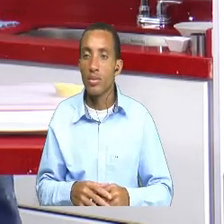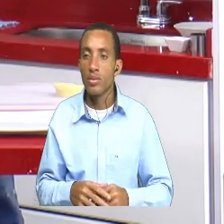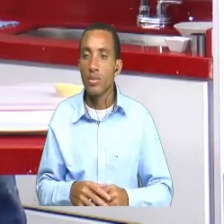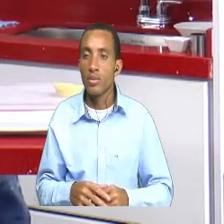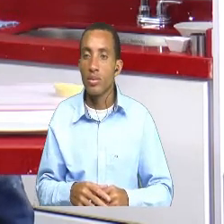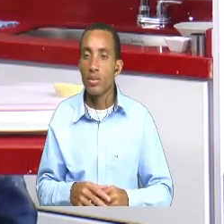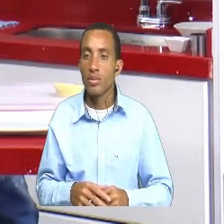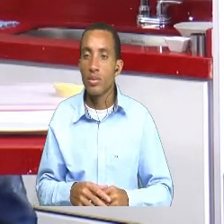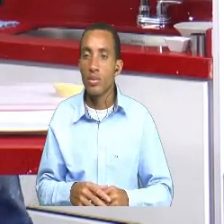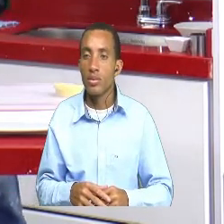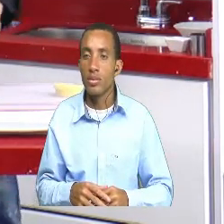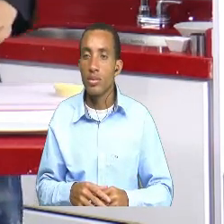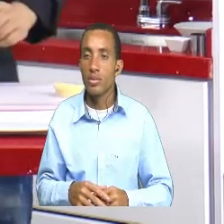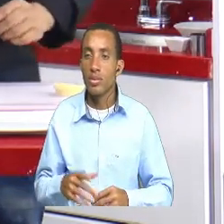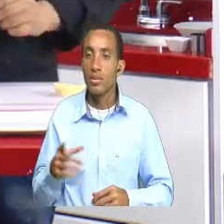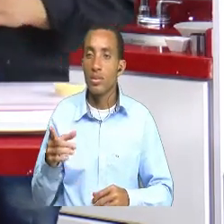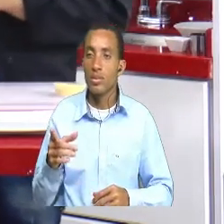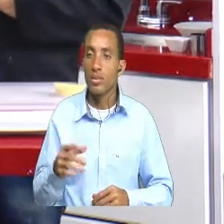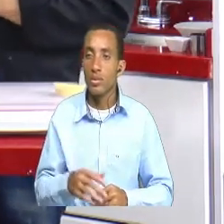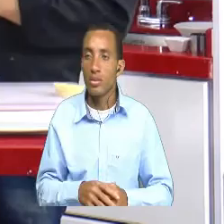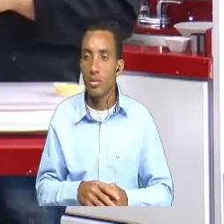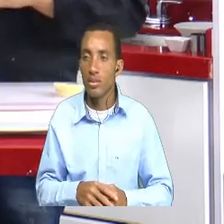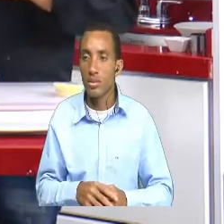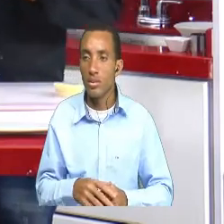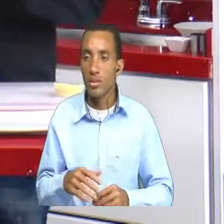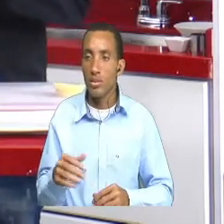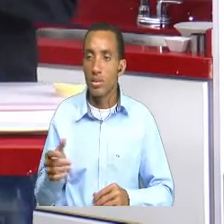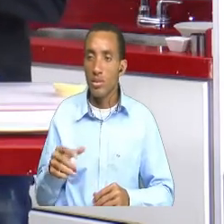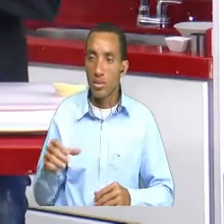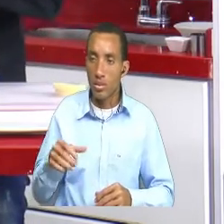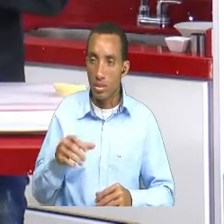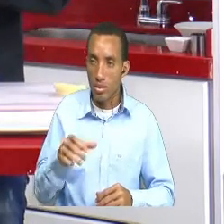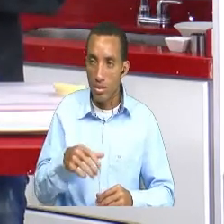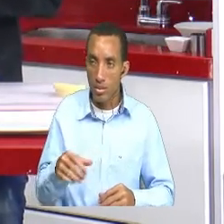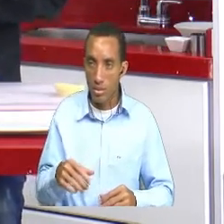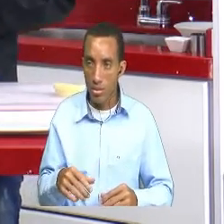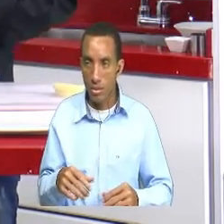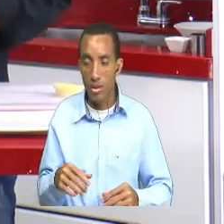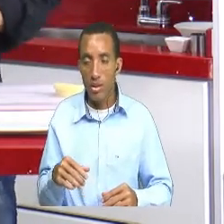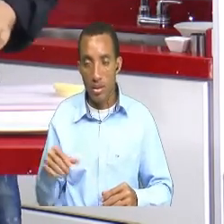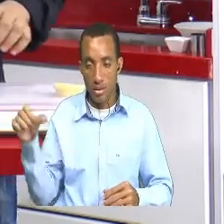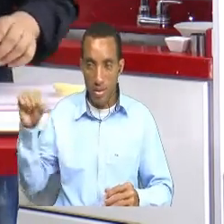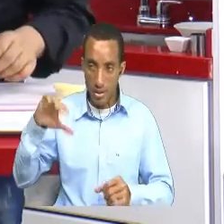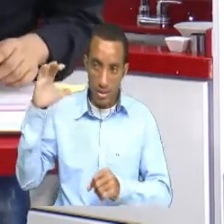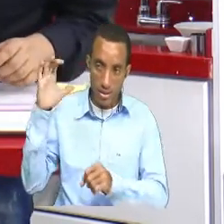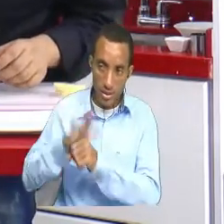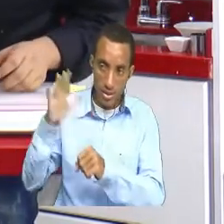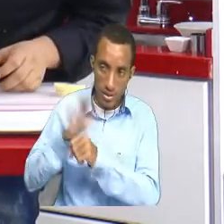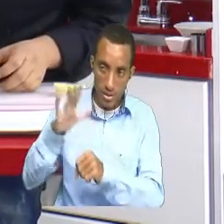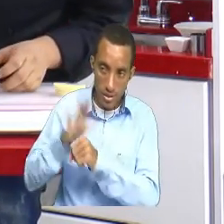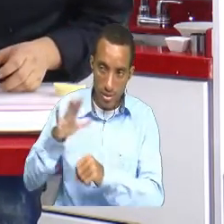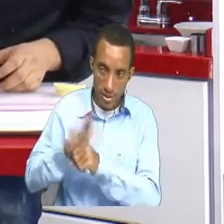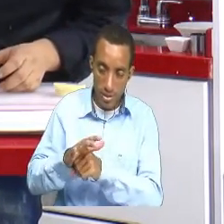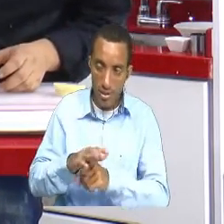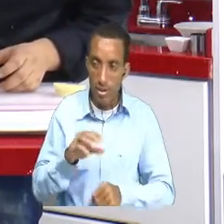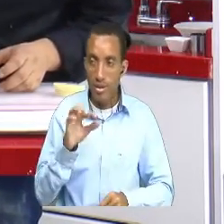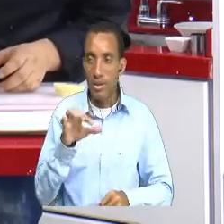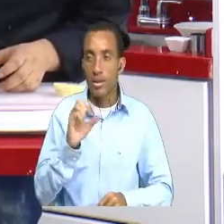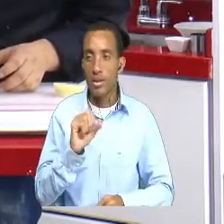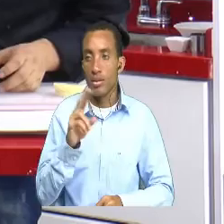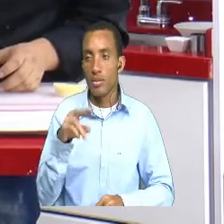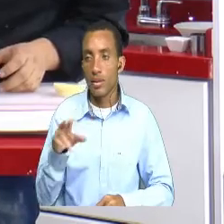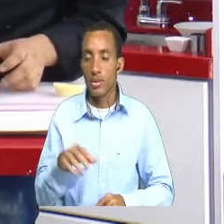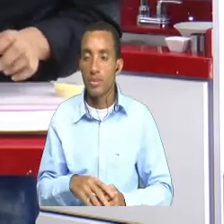por favor esté en la salsa pese a que habíamos comentado en el recetario suficiente activo ya